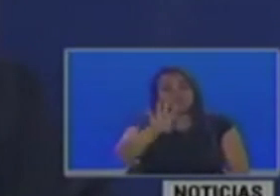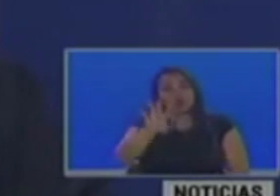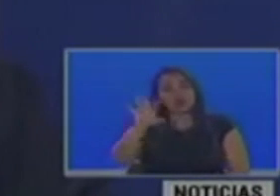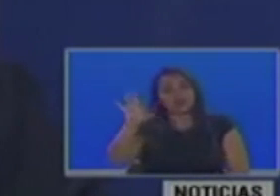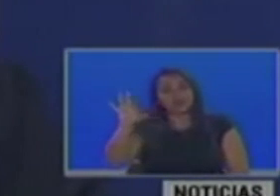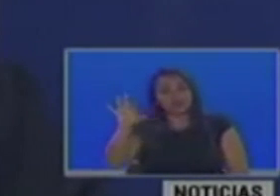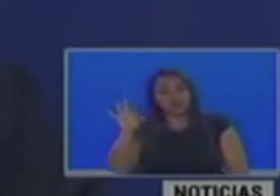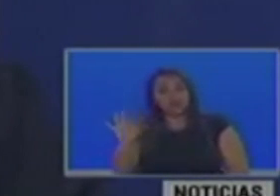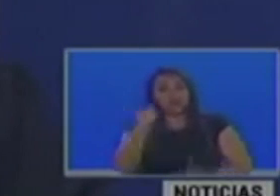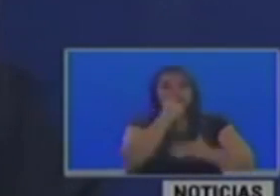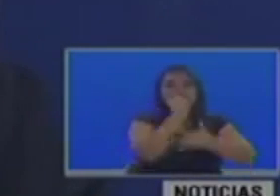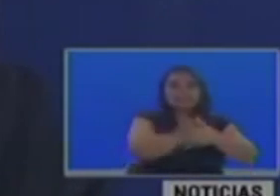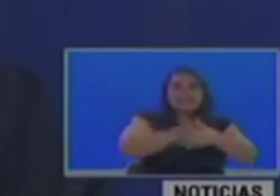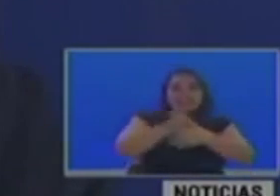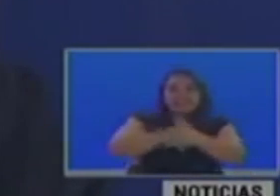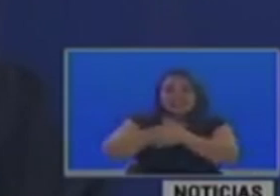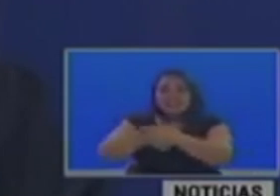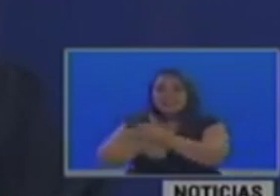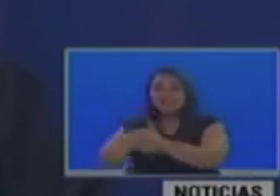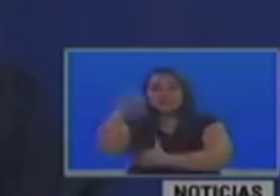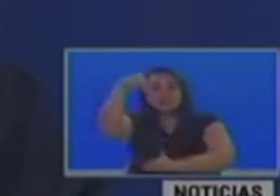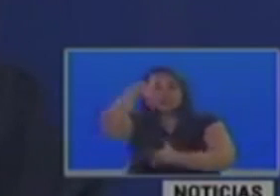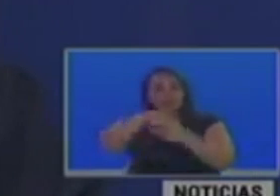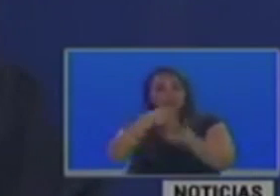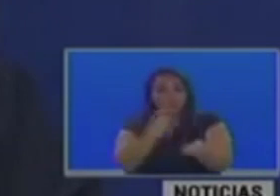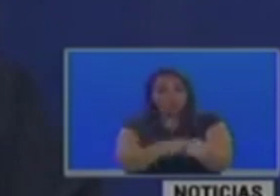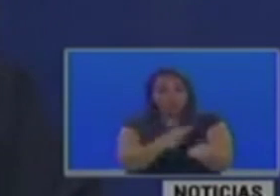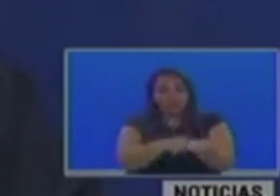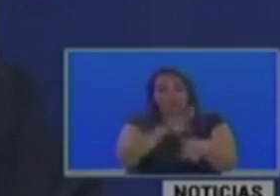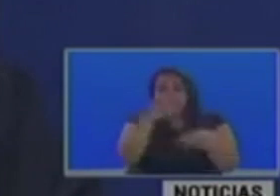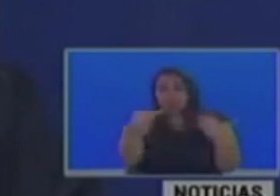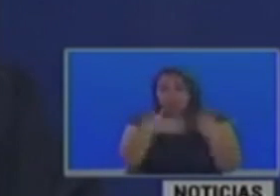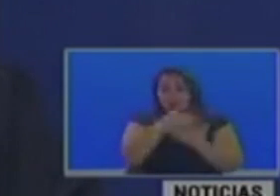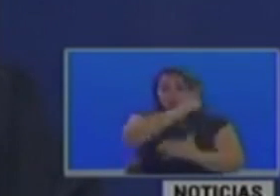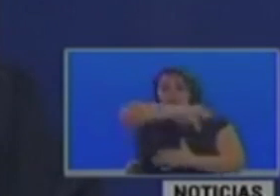1549 nacimientos hemos tenido en nuestras instalaciones a nivel nacional.